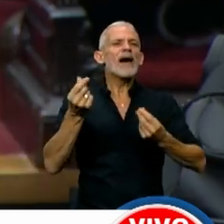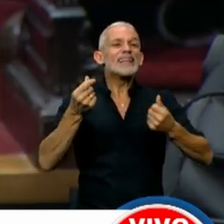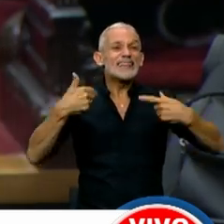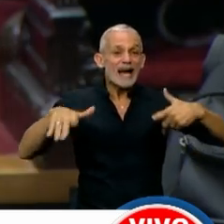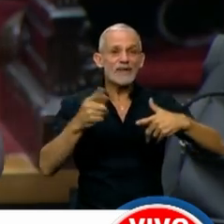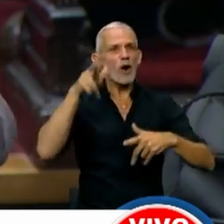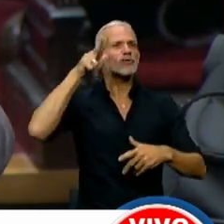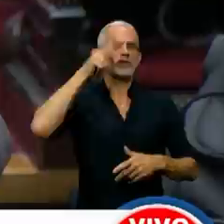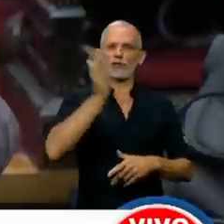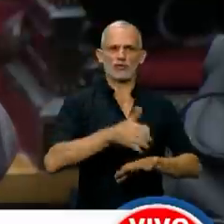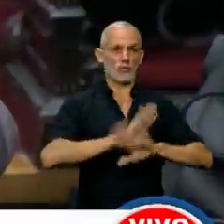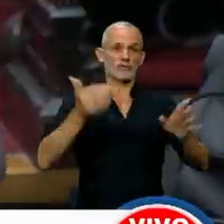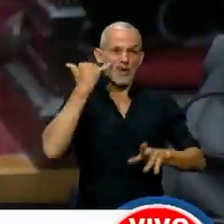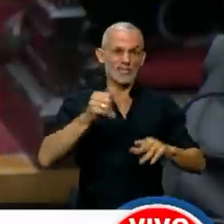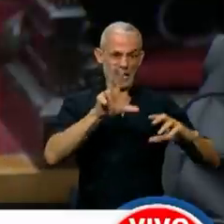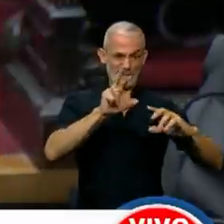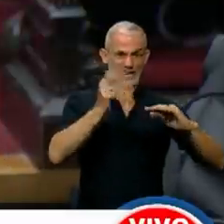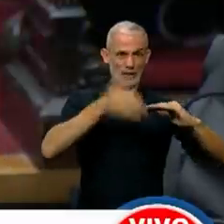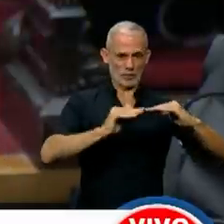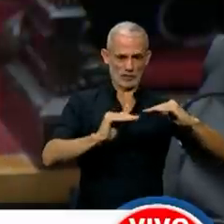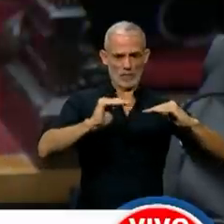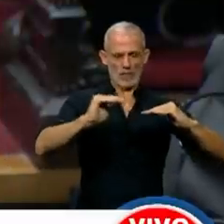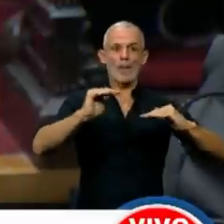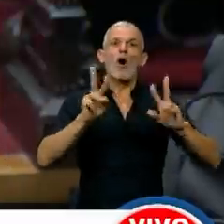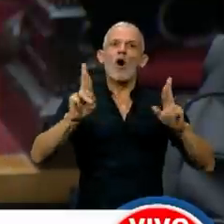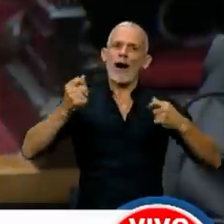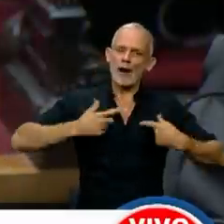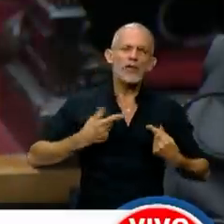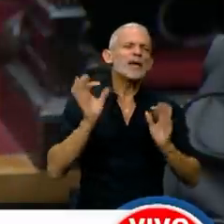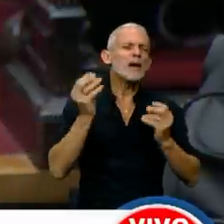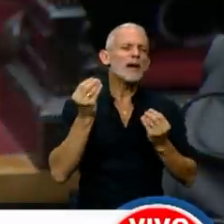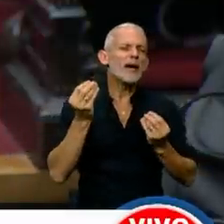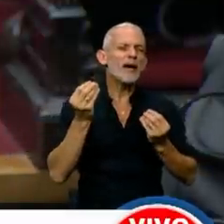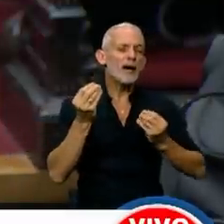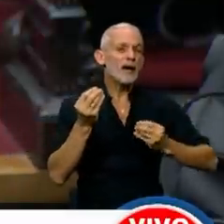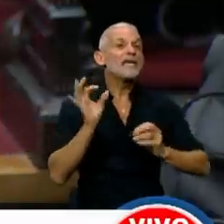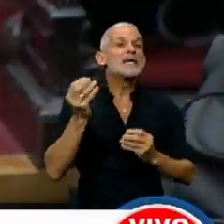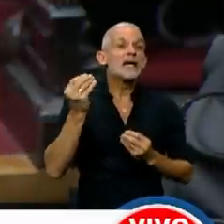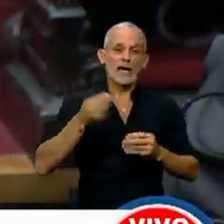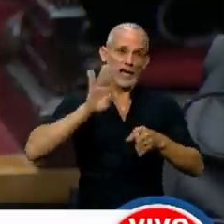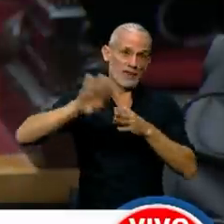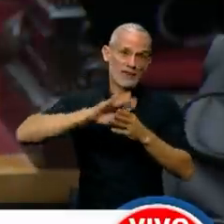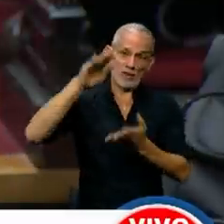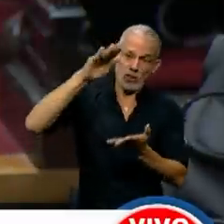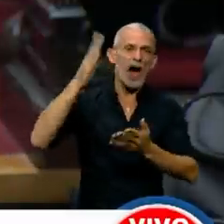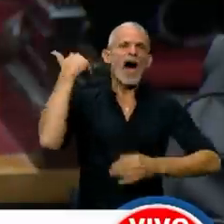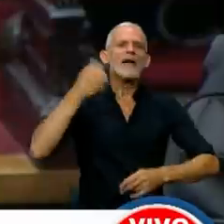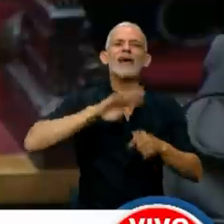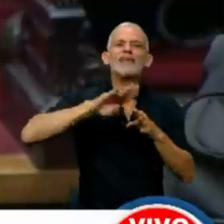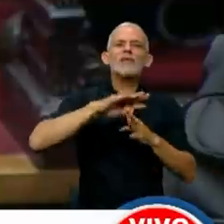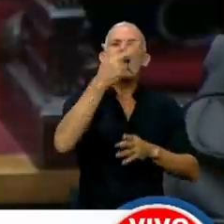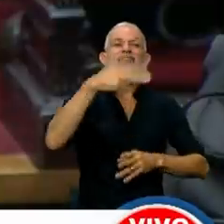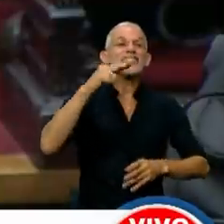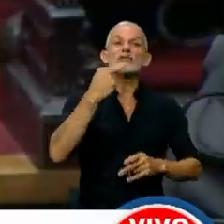88 por ciento porque ya estamos en el 30 por ciento ojalá nos dejen saben que muchachos la deuda era de